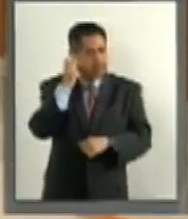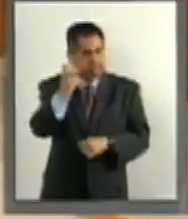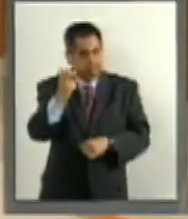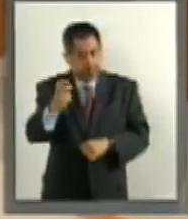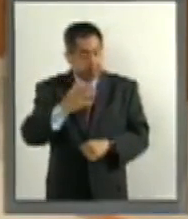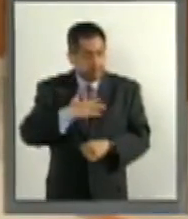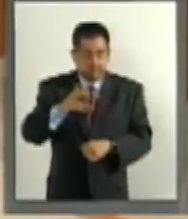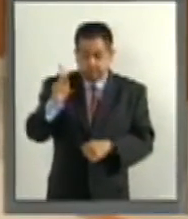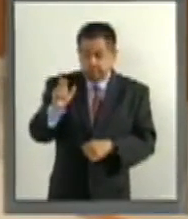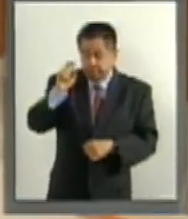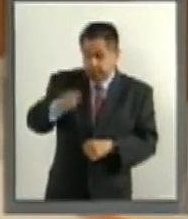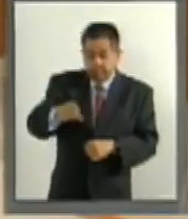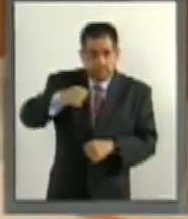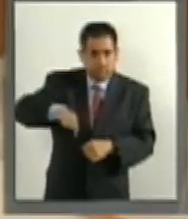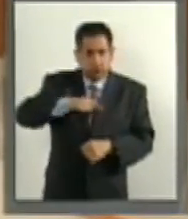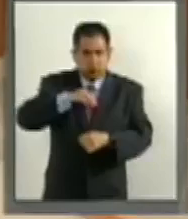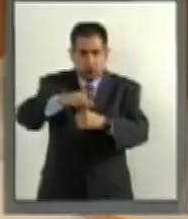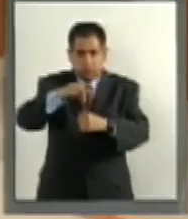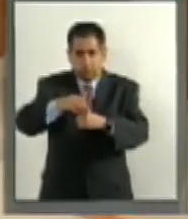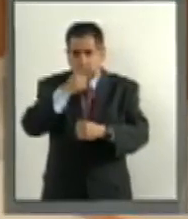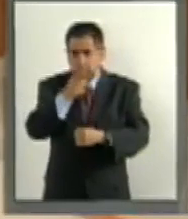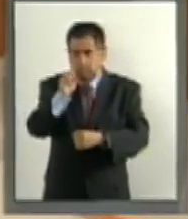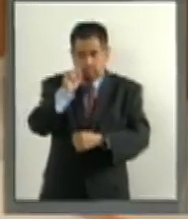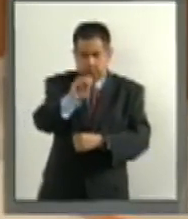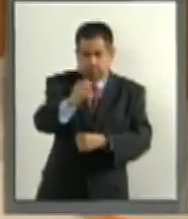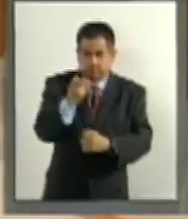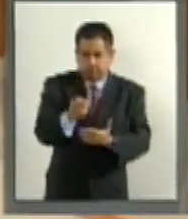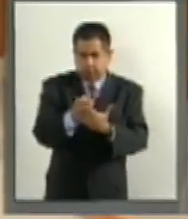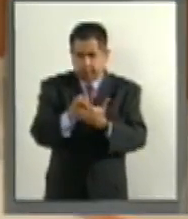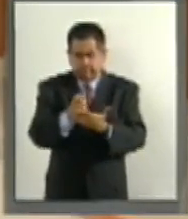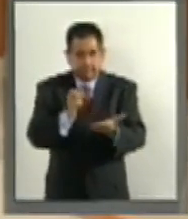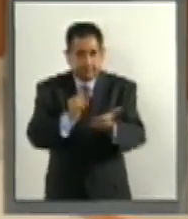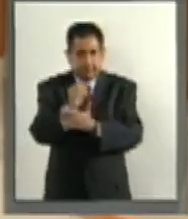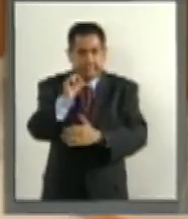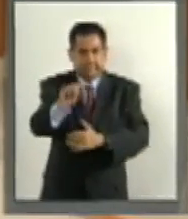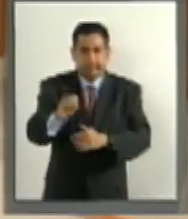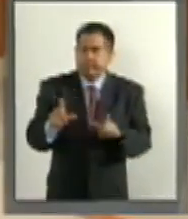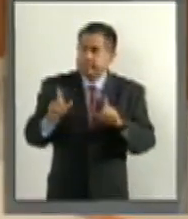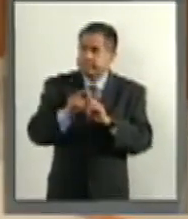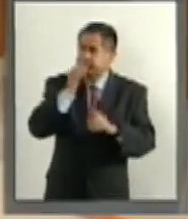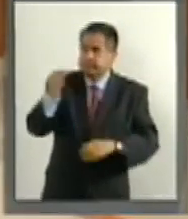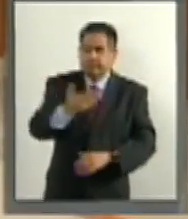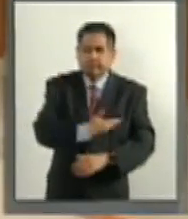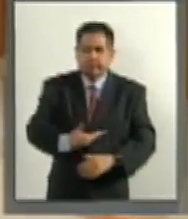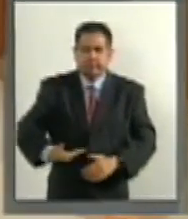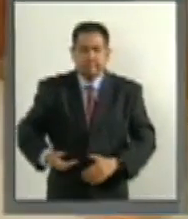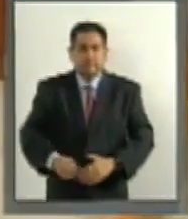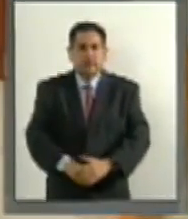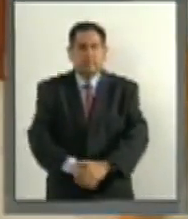el Partido Acción Nacional votaremos a favor estos dictámenes. Es cuanto, presidente.